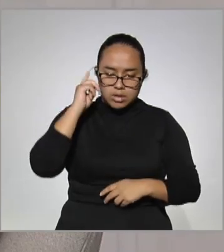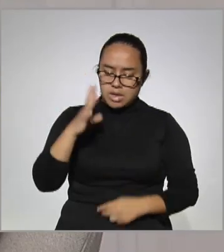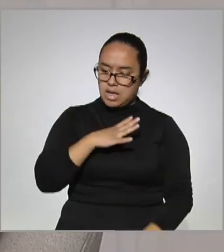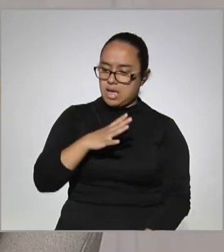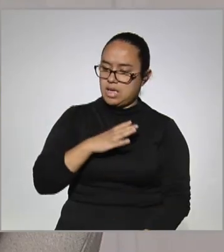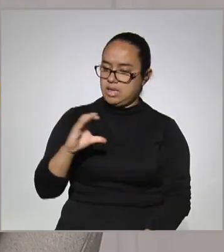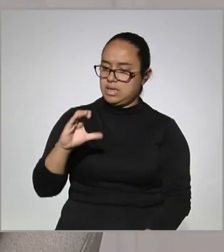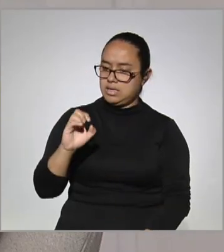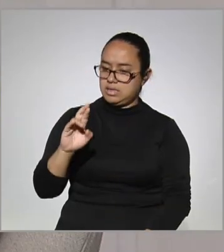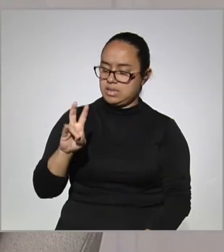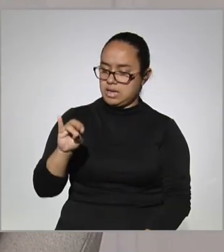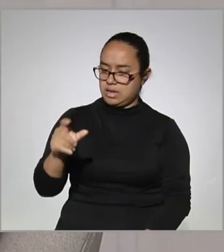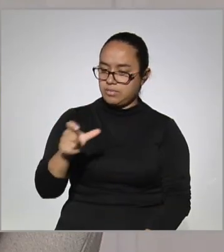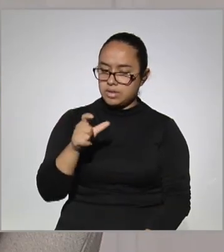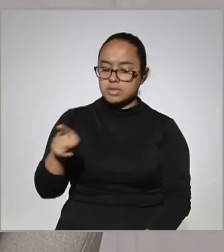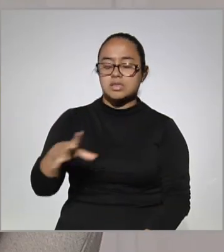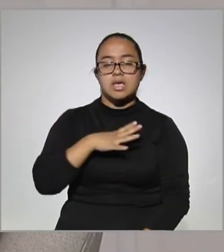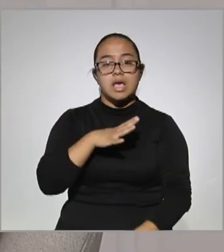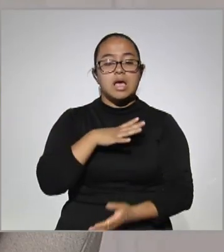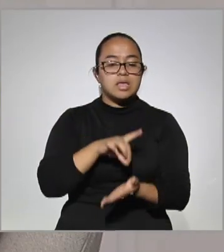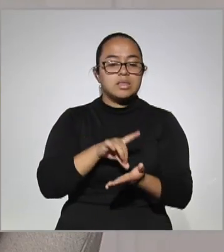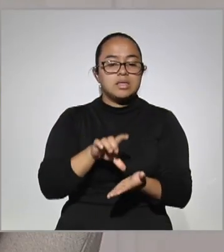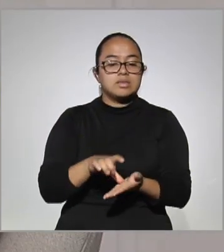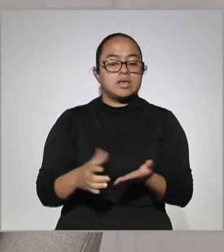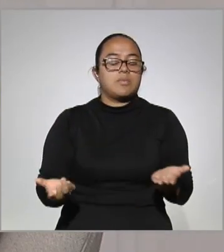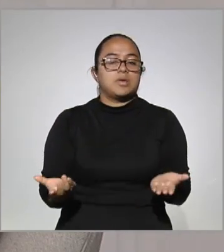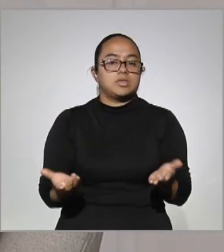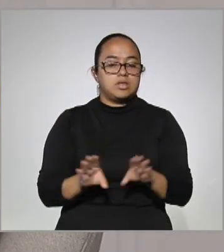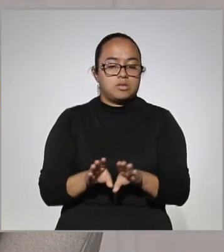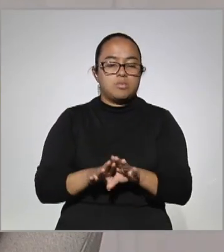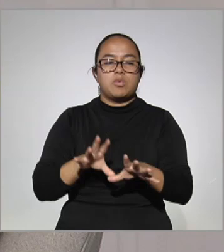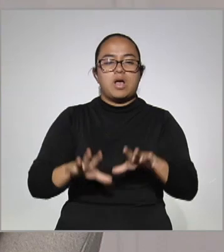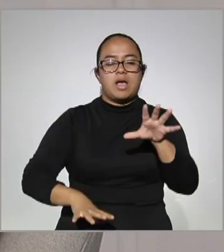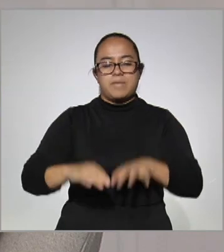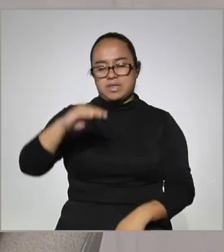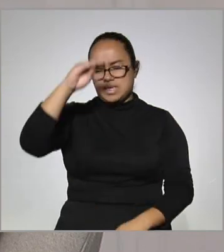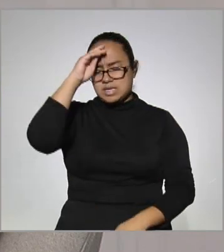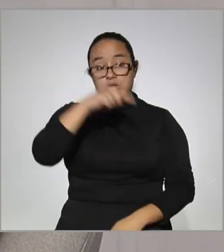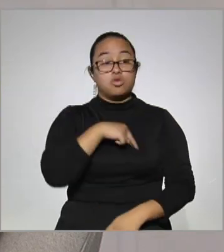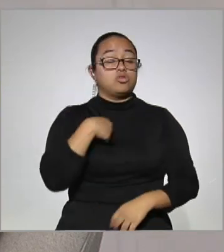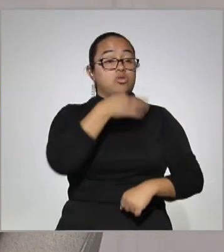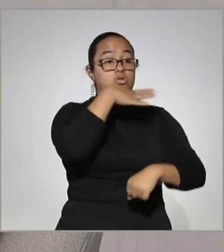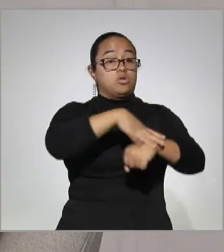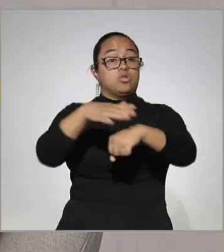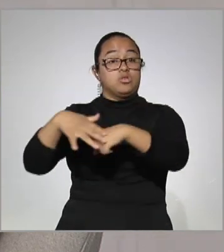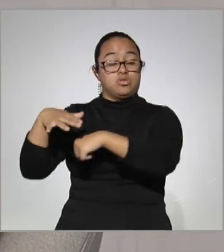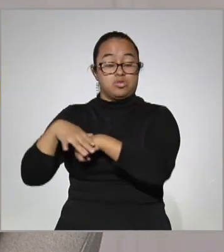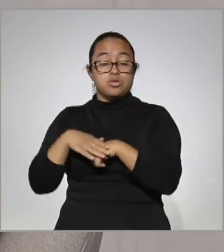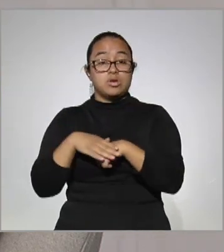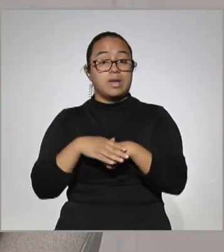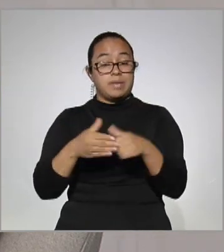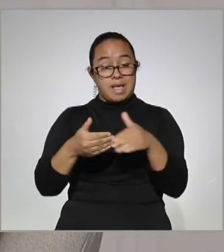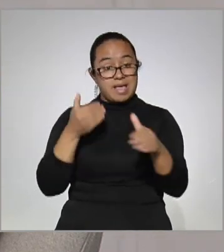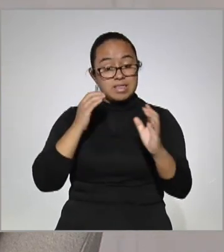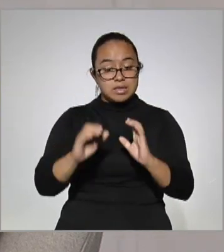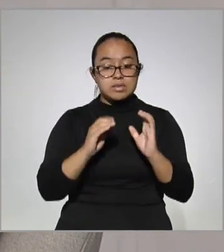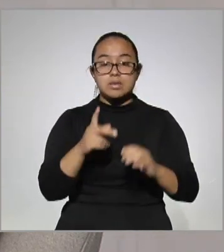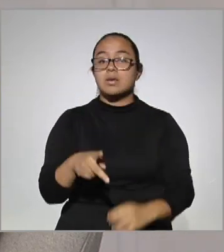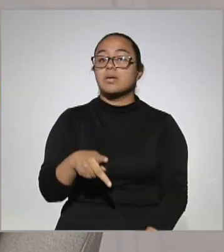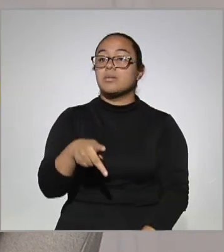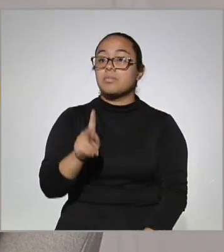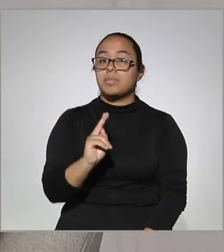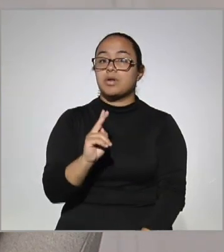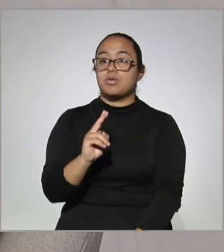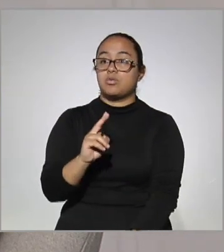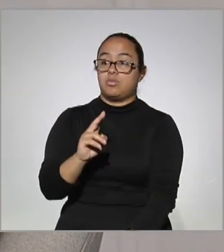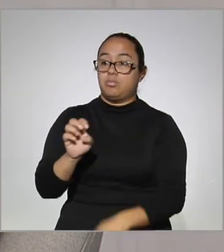y que viven con algún tipo de discapacidad. A veces como que hacemos medicina preventiva en todos esos sentidos y no sé qué tanto haya, bueno,